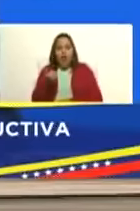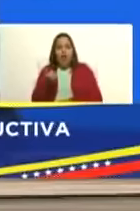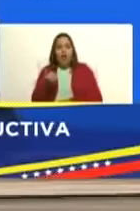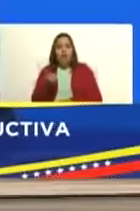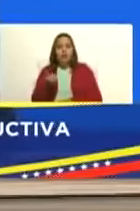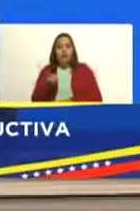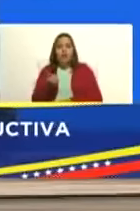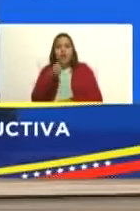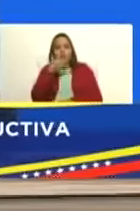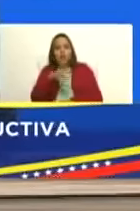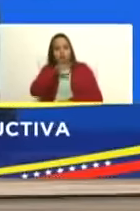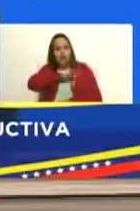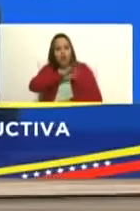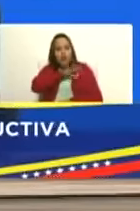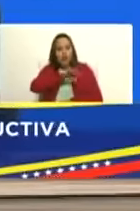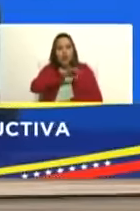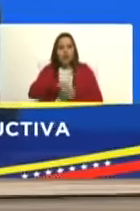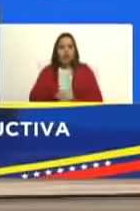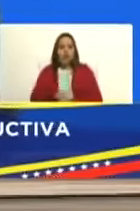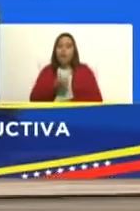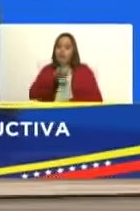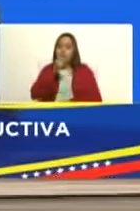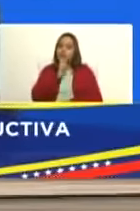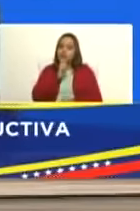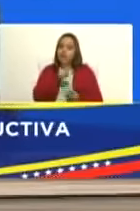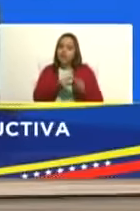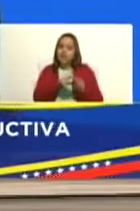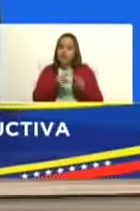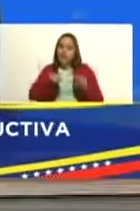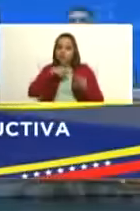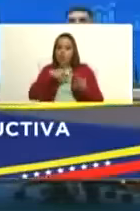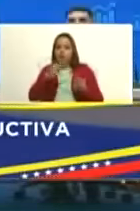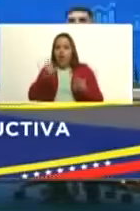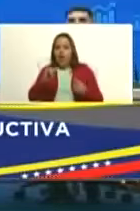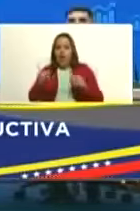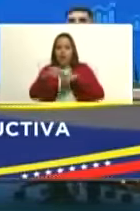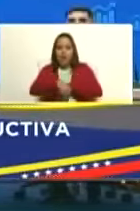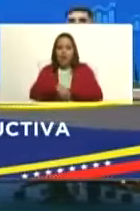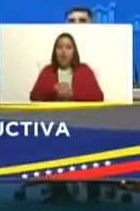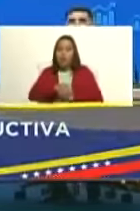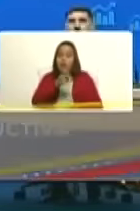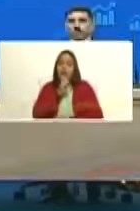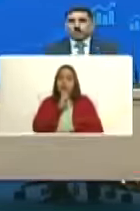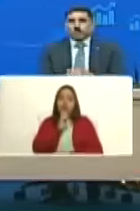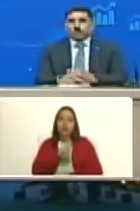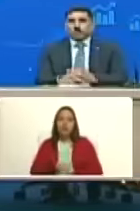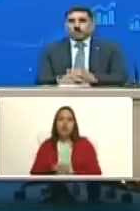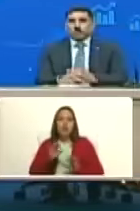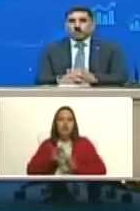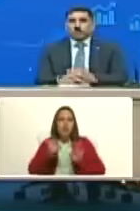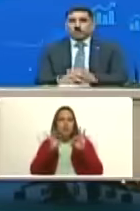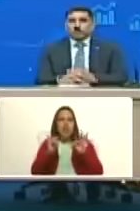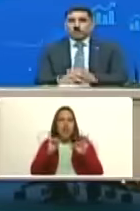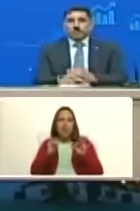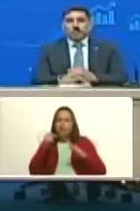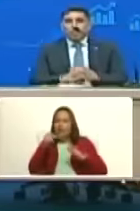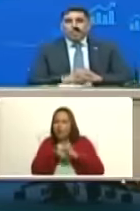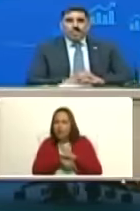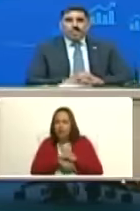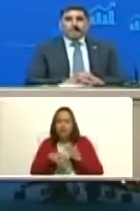He dicho que es el más difícil. Creo que coincidimos ahí. Es lo más difícil, sobre todo donde están las heridas más